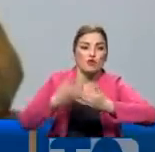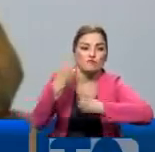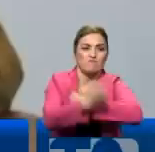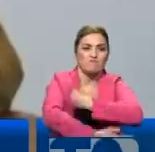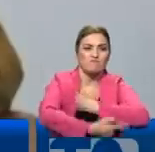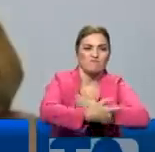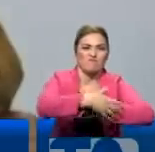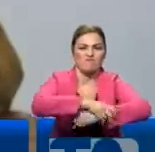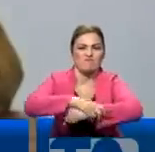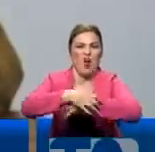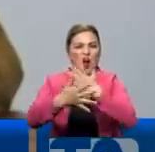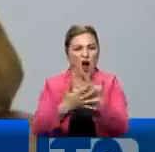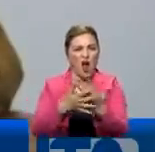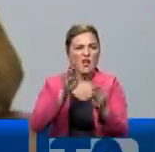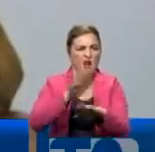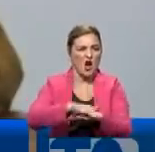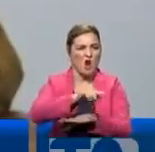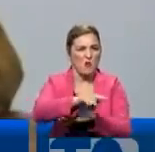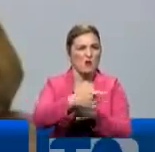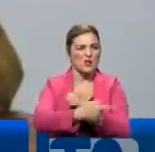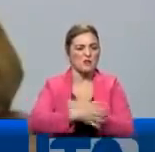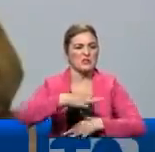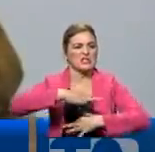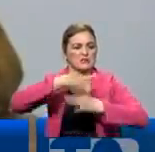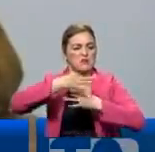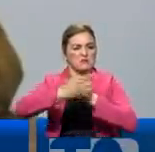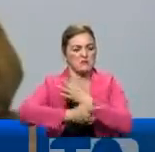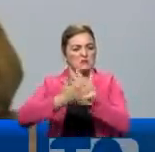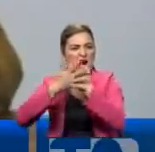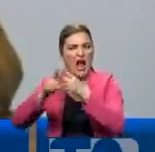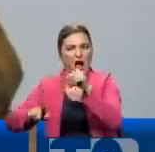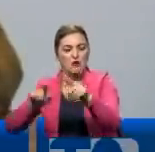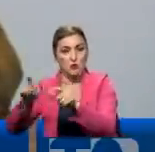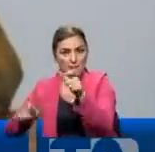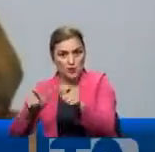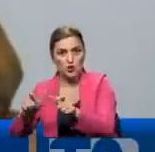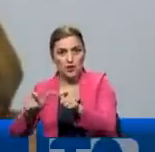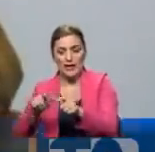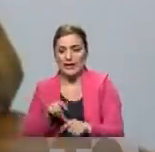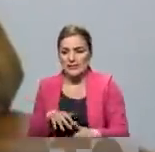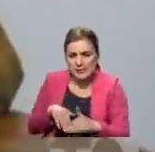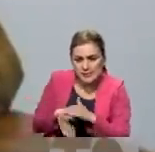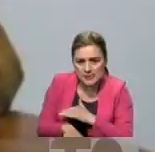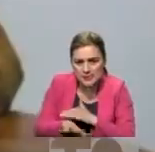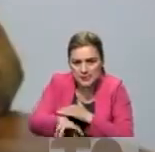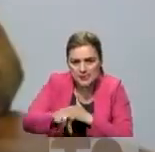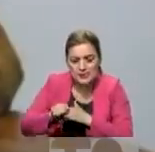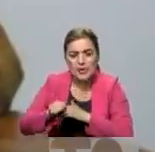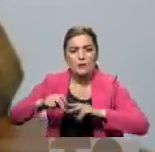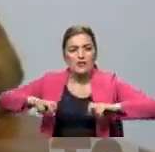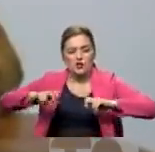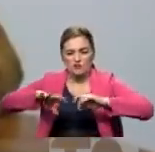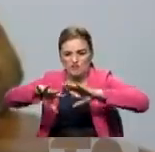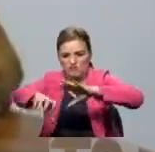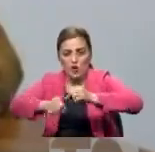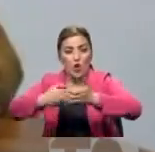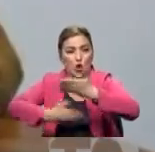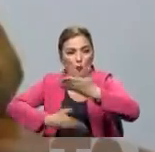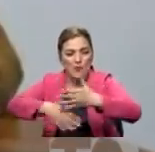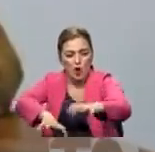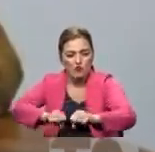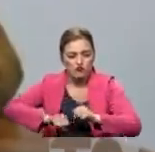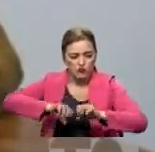que sustentan responsabilidades civiles y penales e investigaciones en marcha. Es claro que en esta